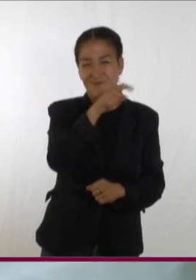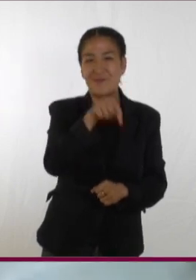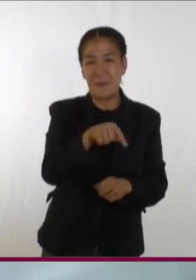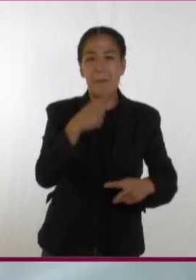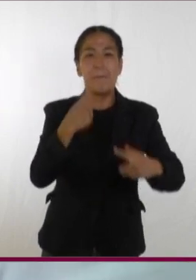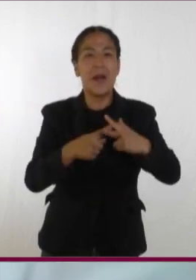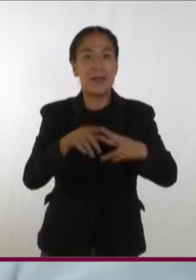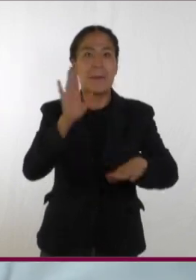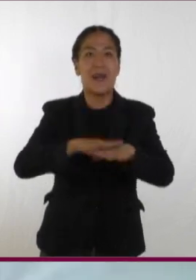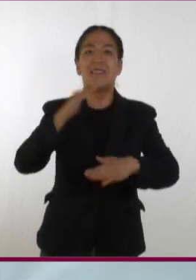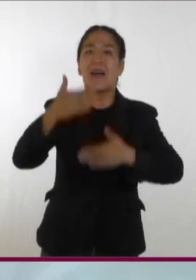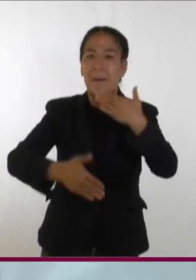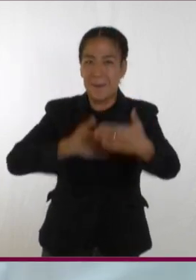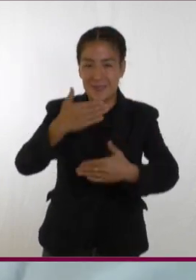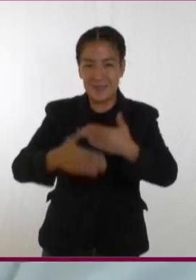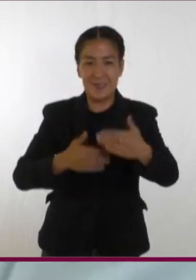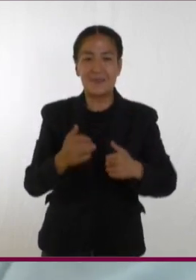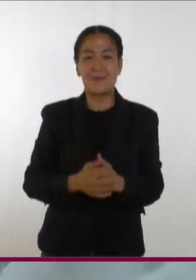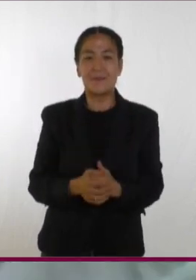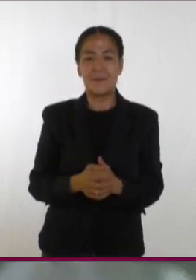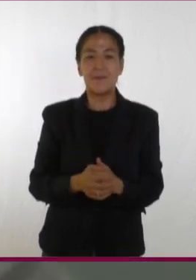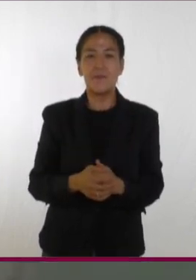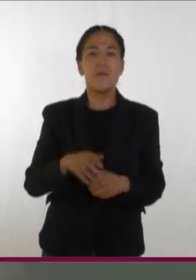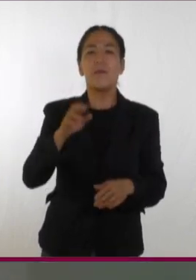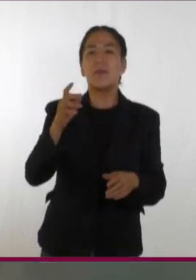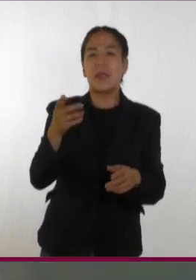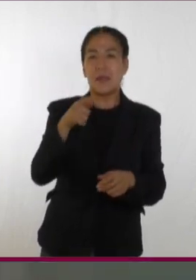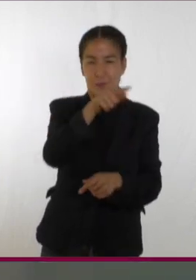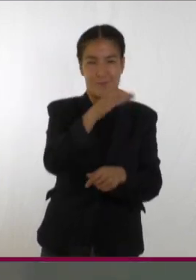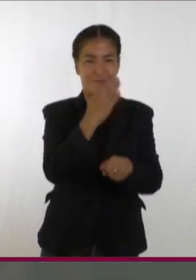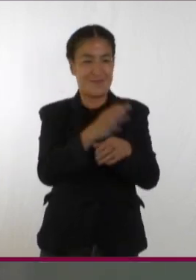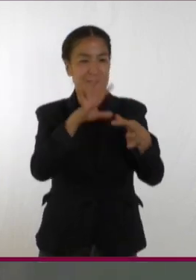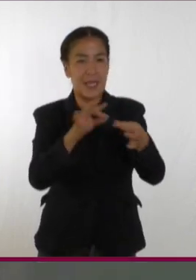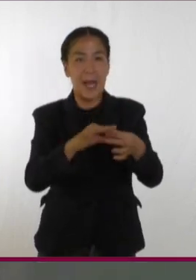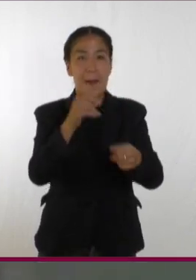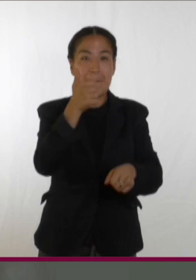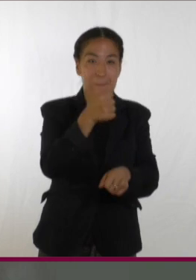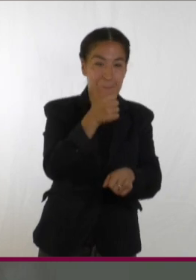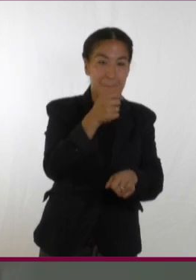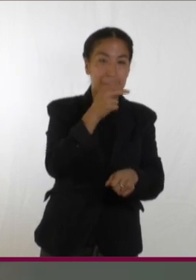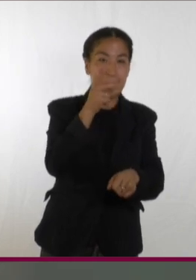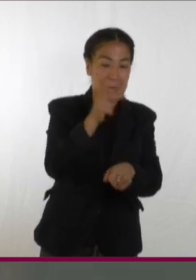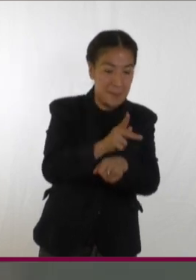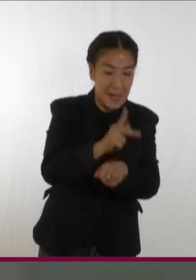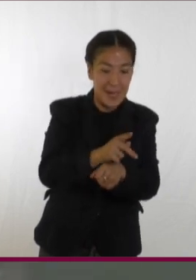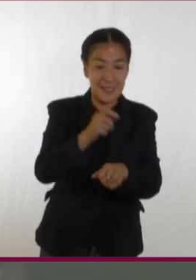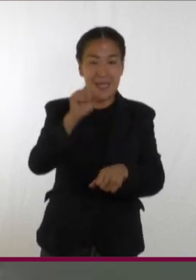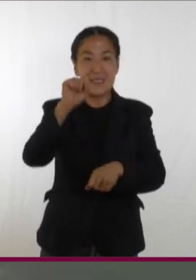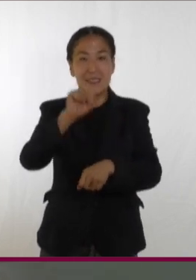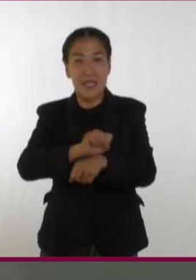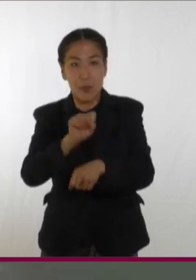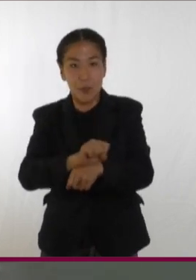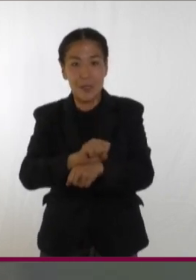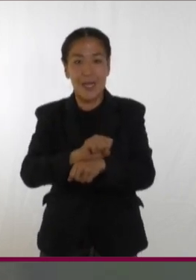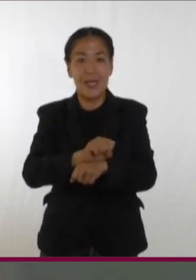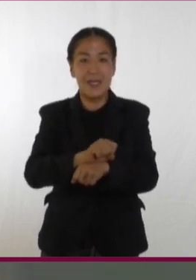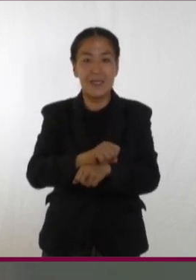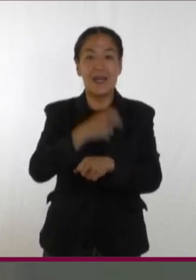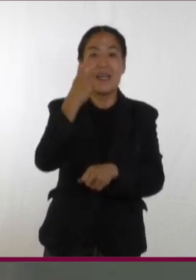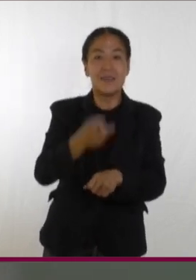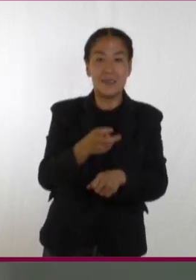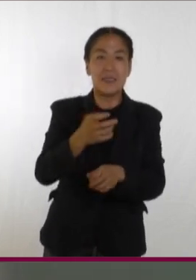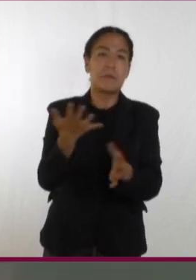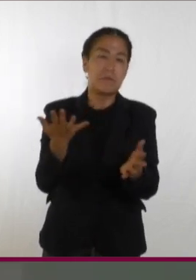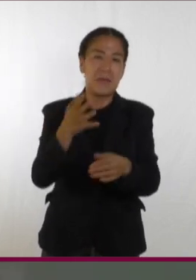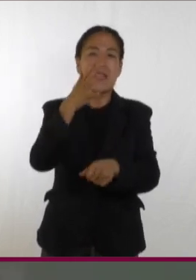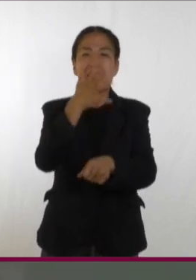ya es más complejo, es matemática avanzada, efectivamente, digamos, a lo largo de tu primaria y de tu secundaria y posiblemente